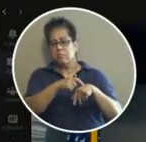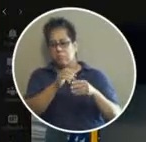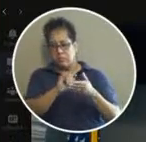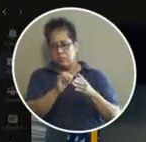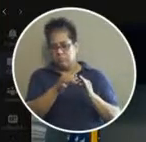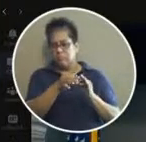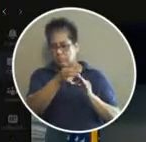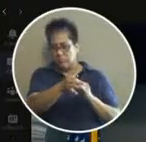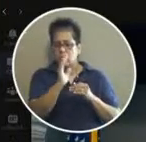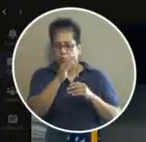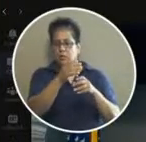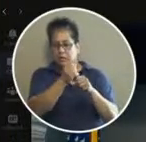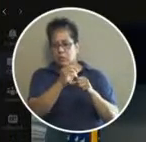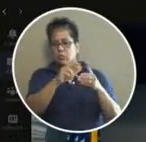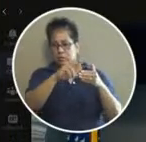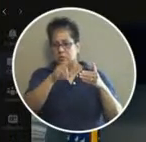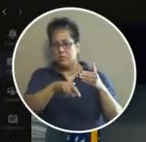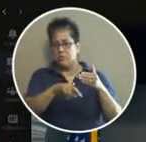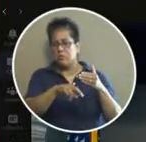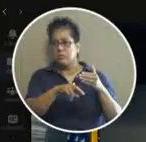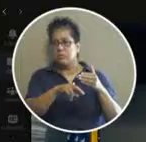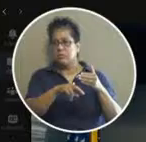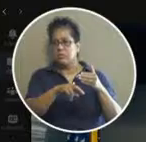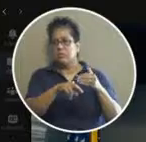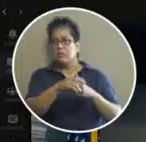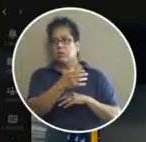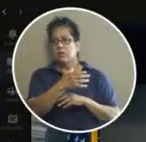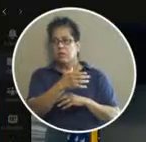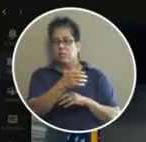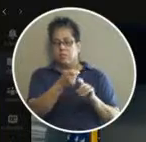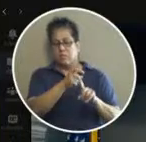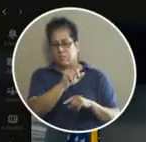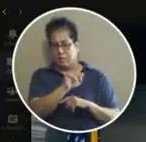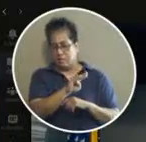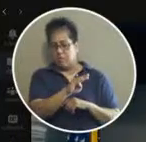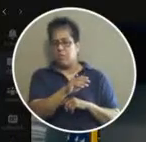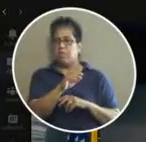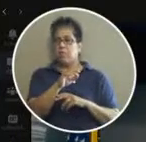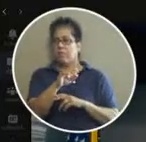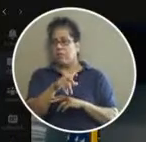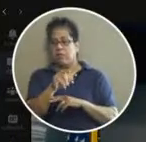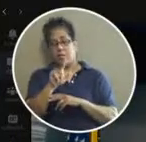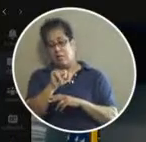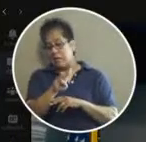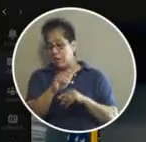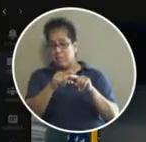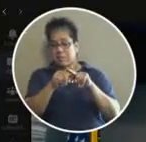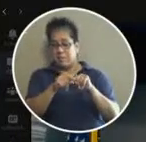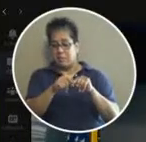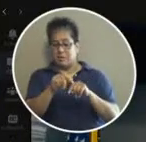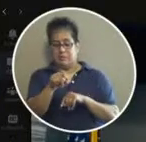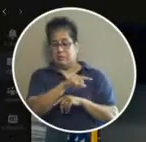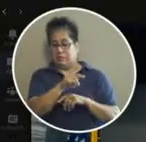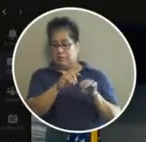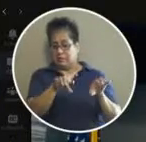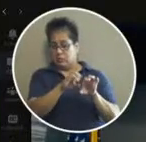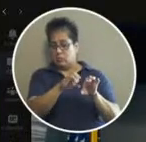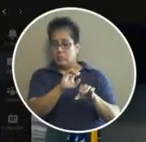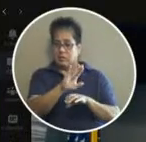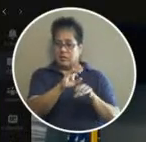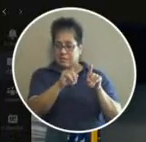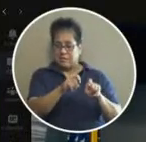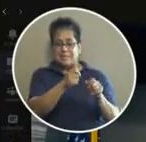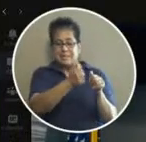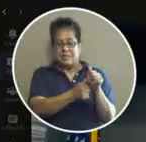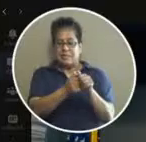cual reciben los resultados de la prueba de laboratorio es porque hay varios laboratorios que están haciendo pruebas y cada laboratorio